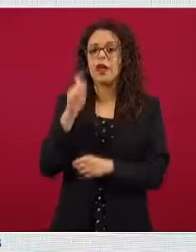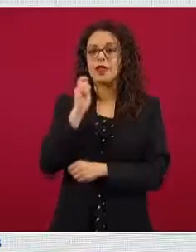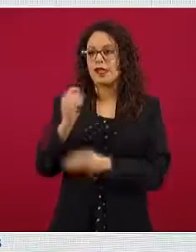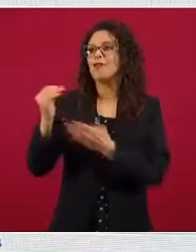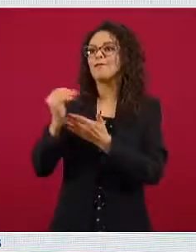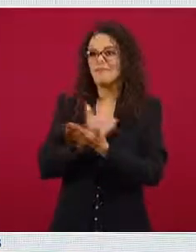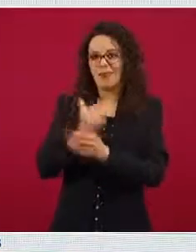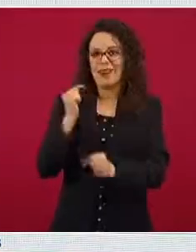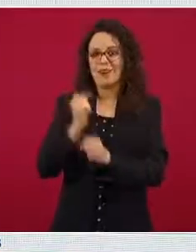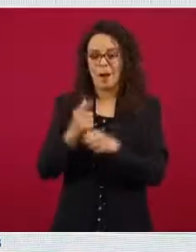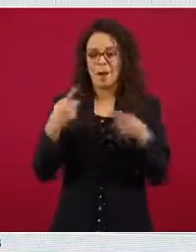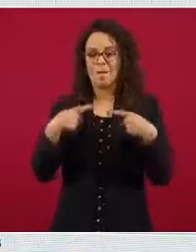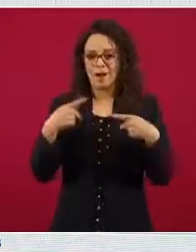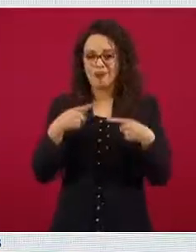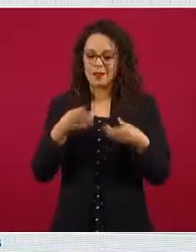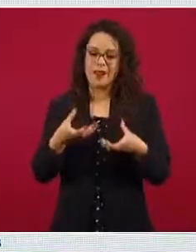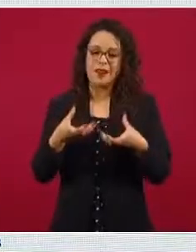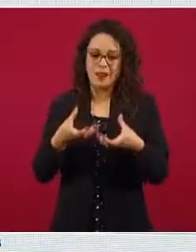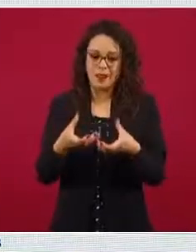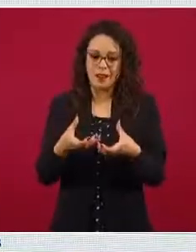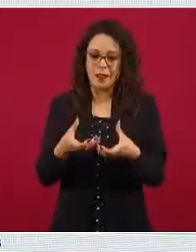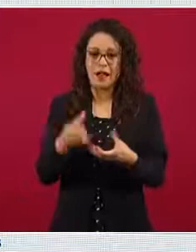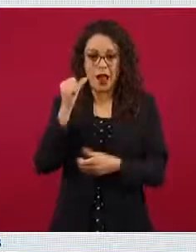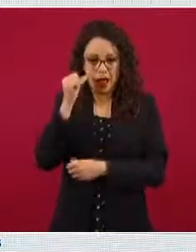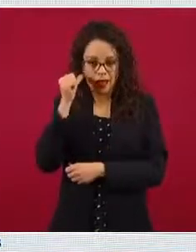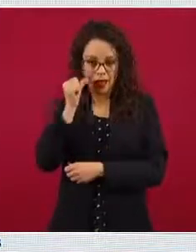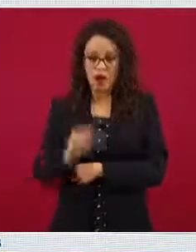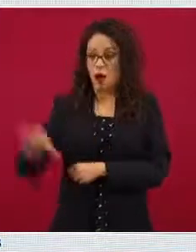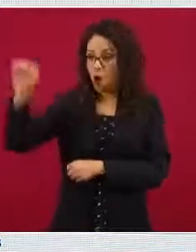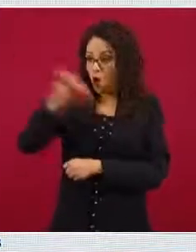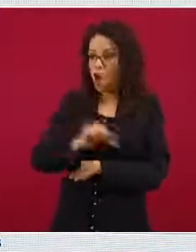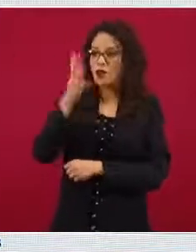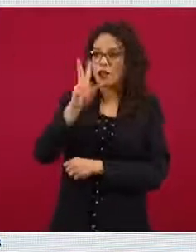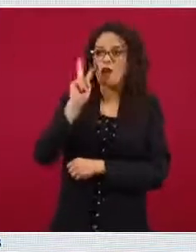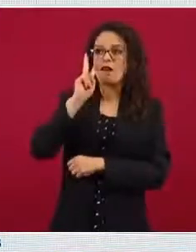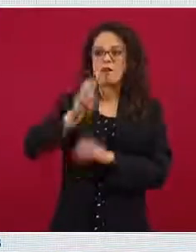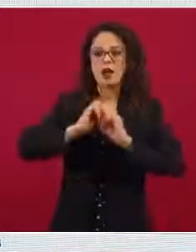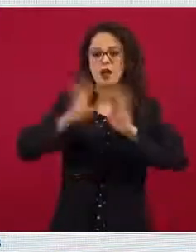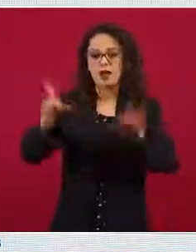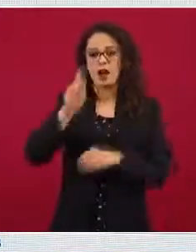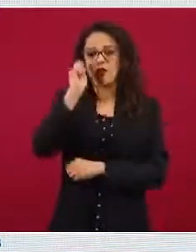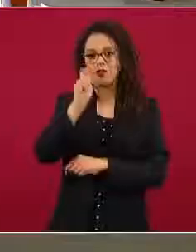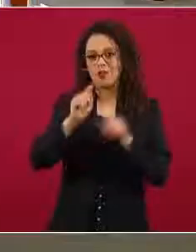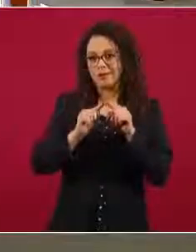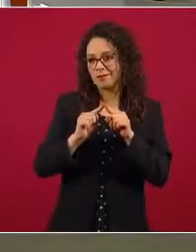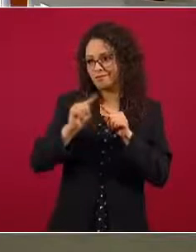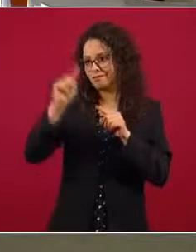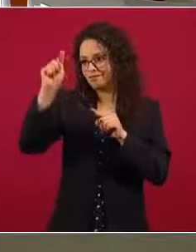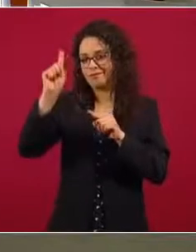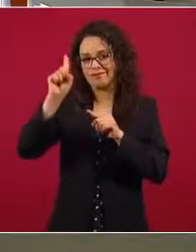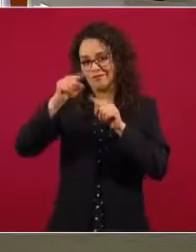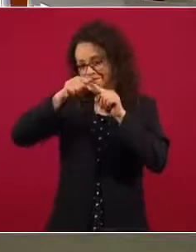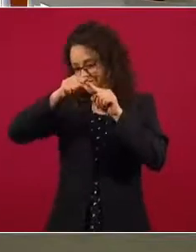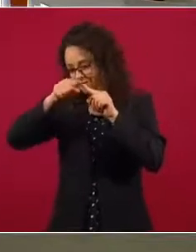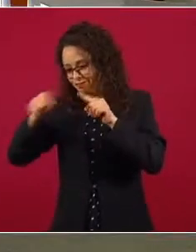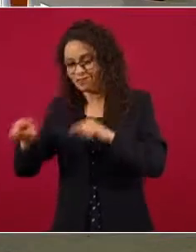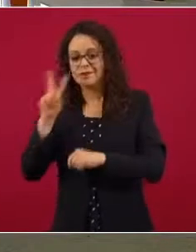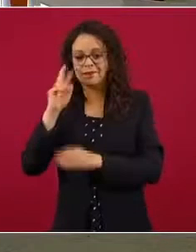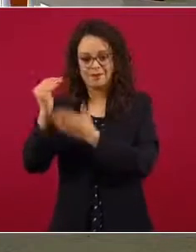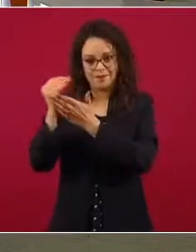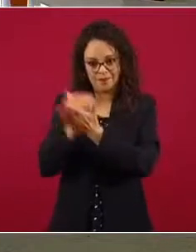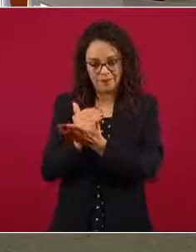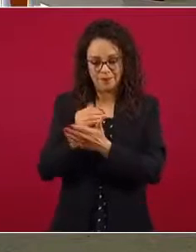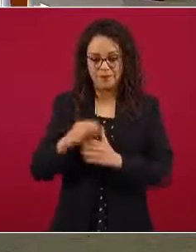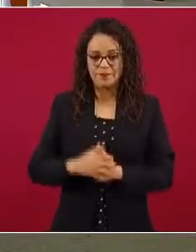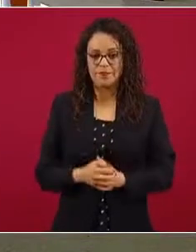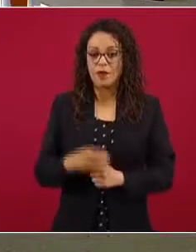hoy vemos la consecuencia, que es ya la reducción en la tendencia de la epidemia. Las defunciones desafortunadamente todavía